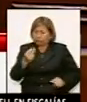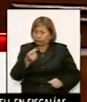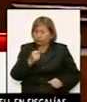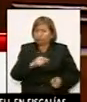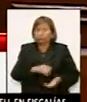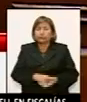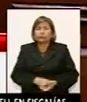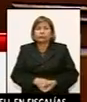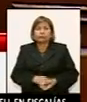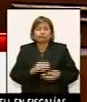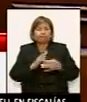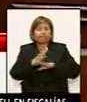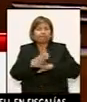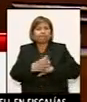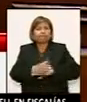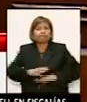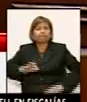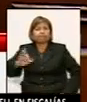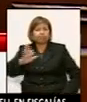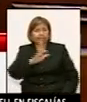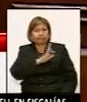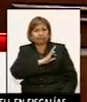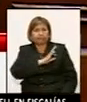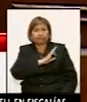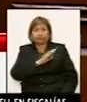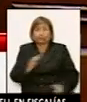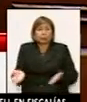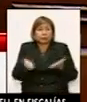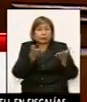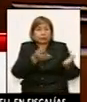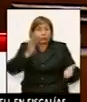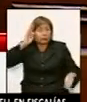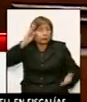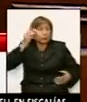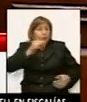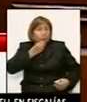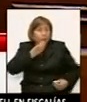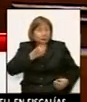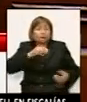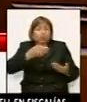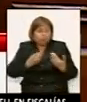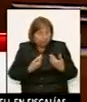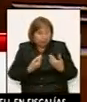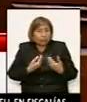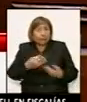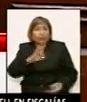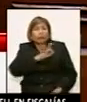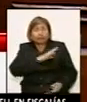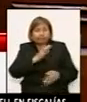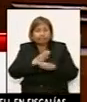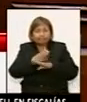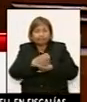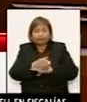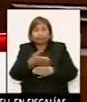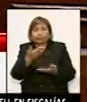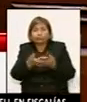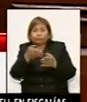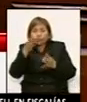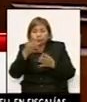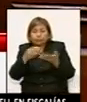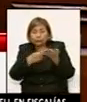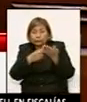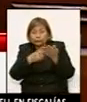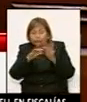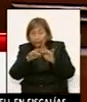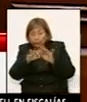esta denuncia pasa a Fiscalía o al Ministerio Público. El Ministerio Público tiene la obligación, a través también de forma virtual, en